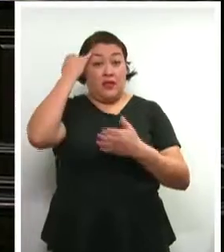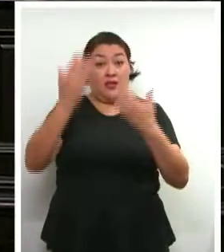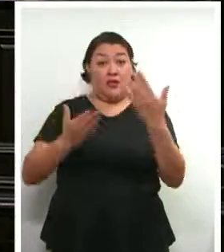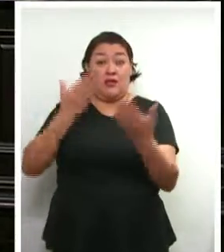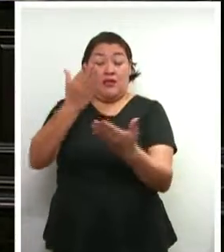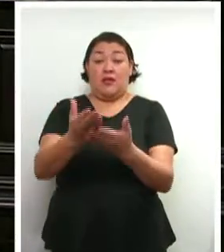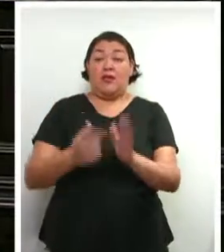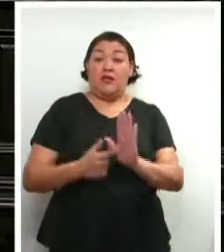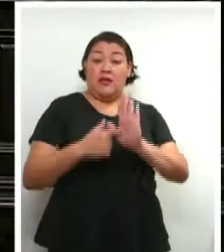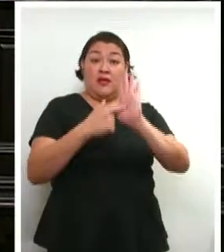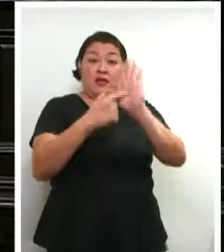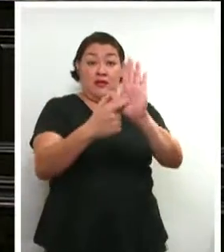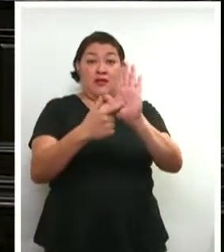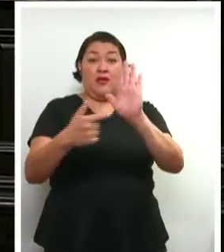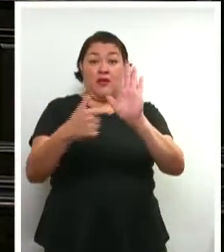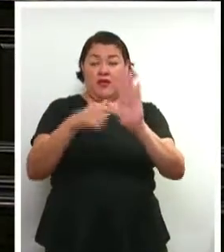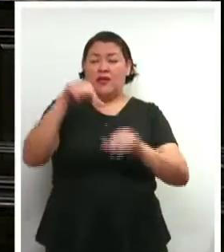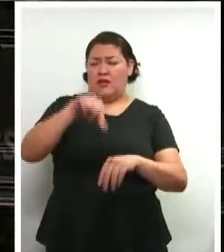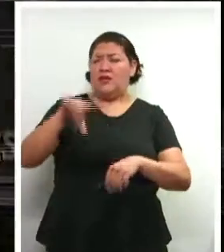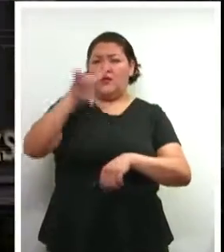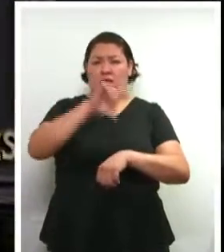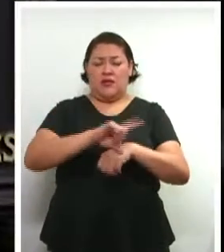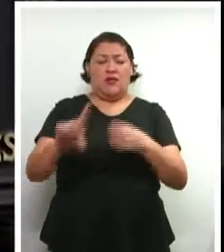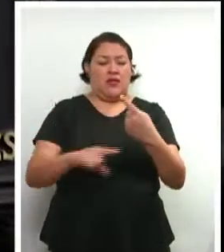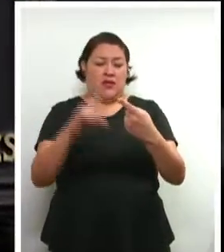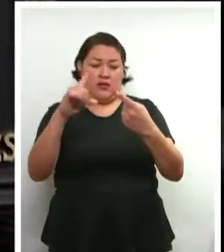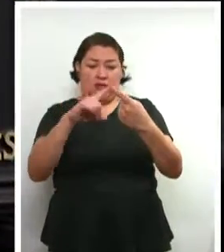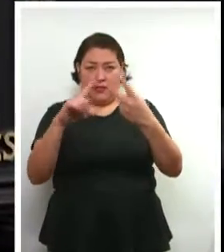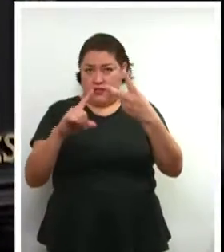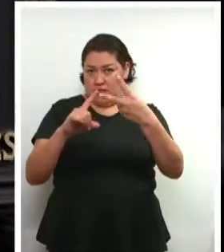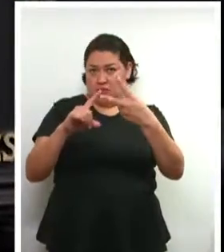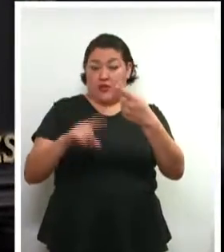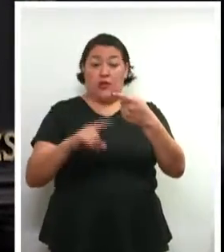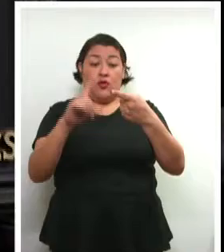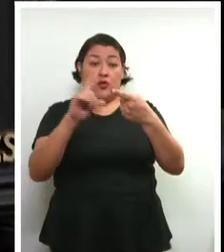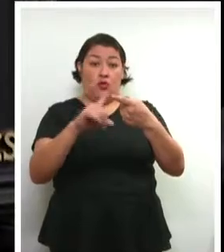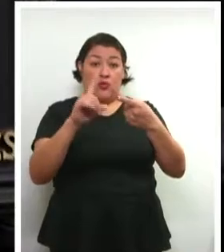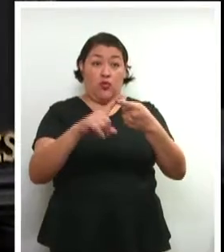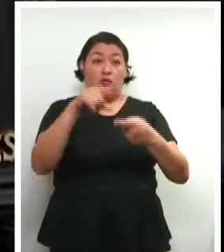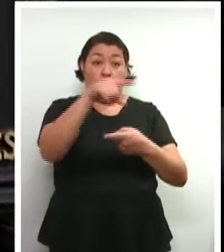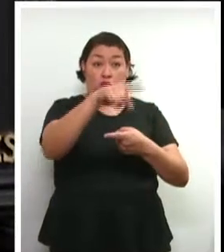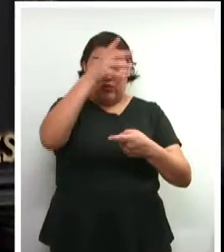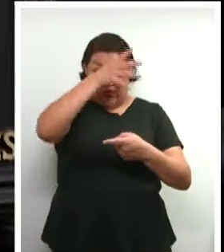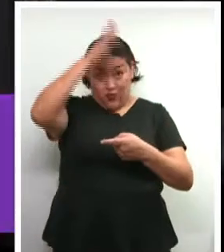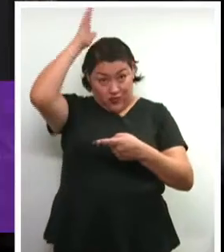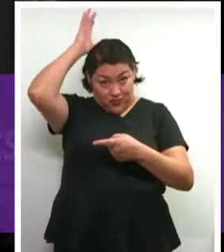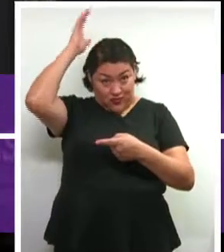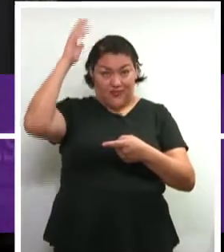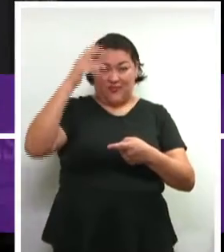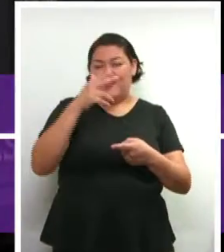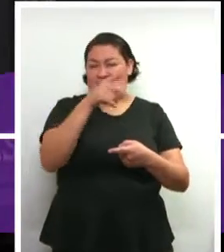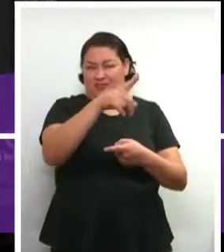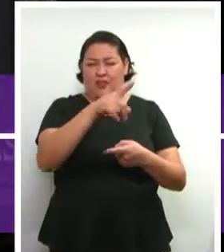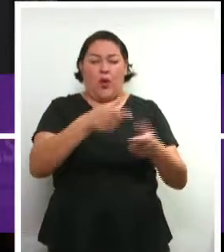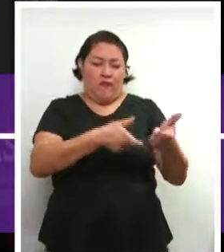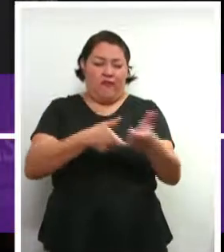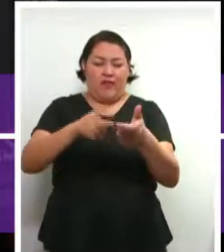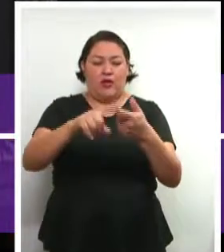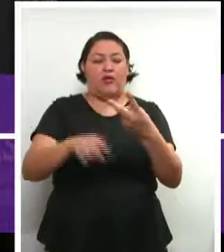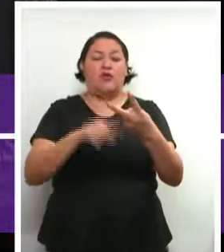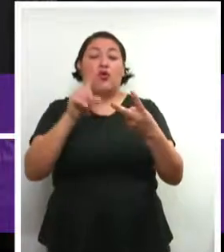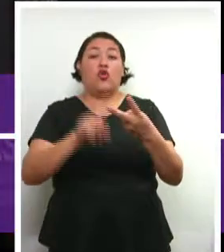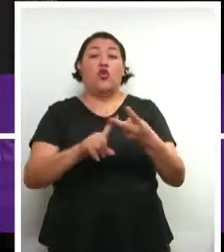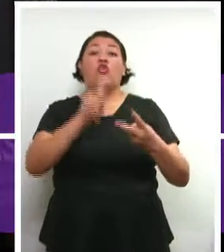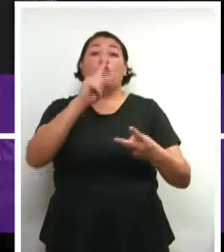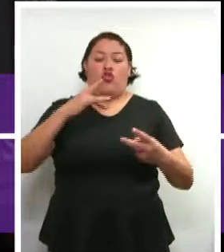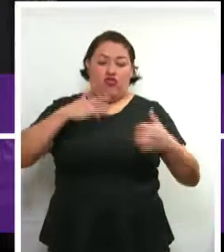Iniciativas que presento el día de hoy, una relata al H Cuerpo de Bomberos y la otra es donación de órganos